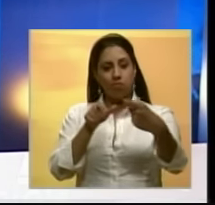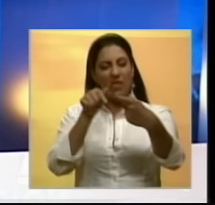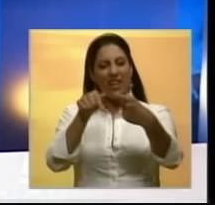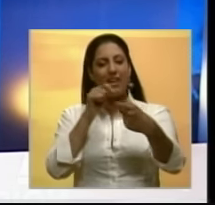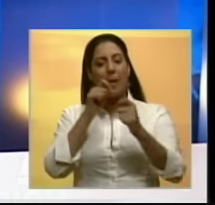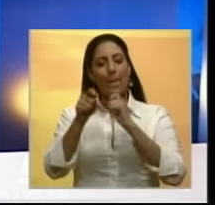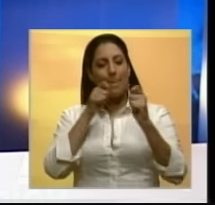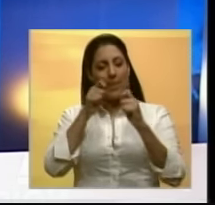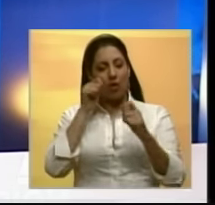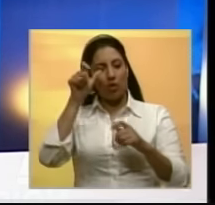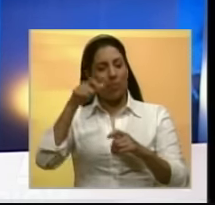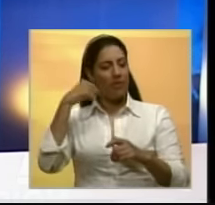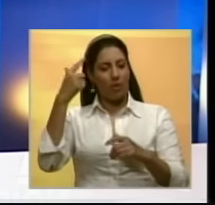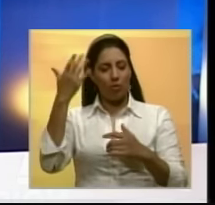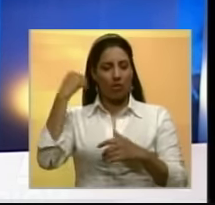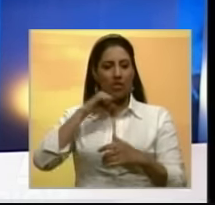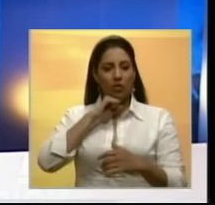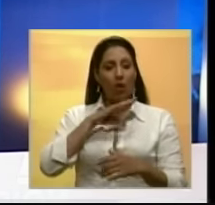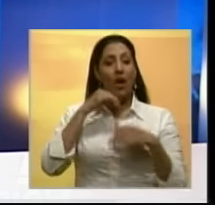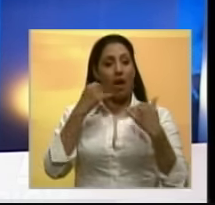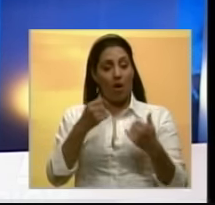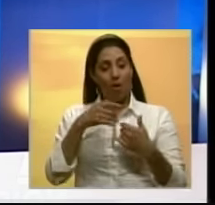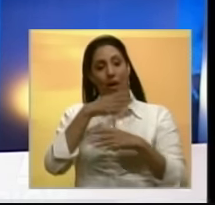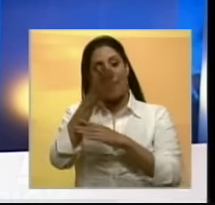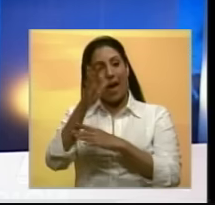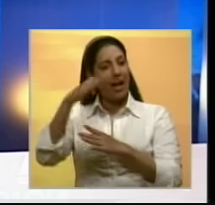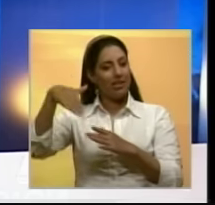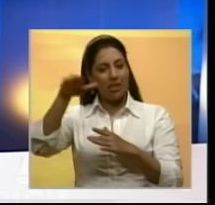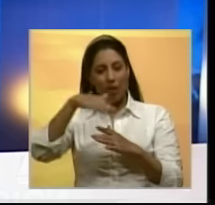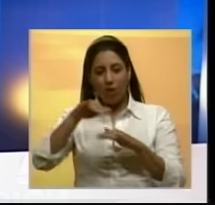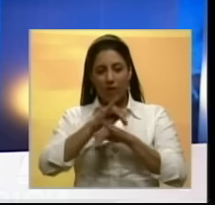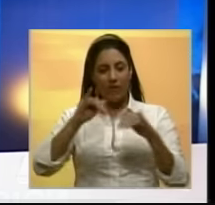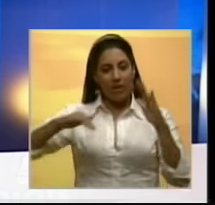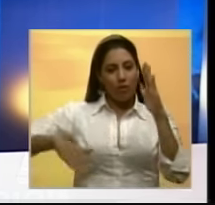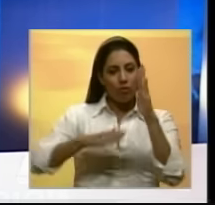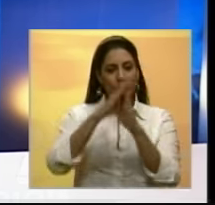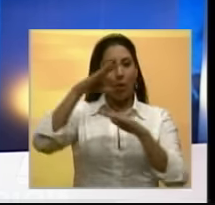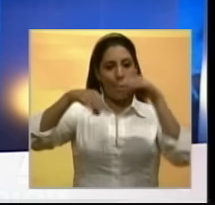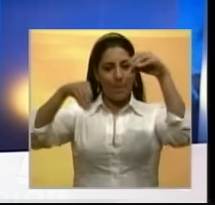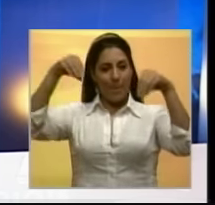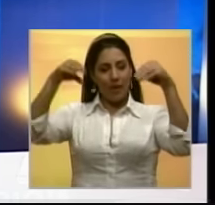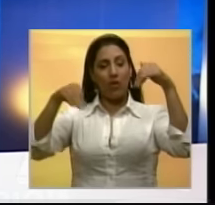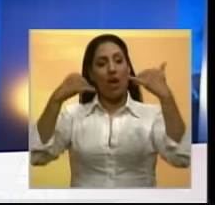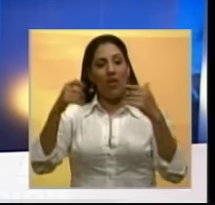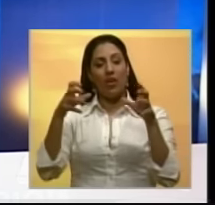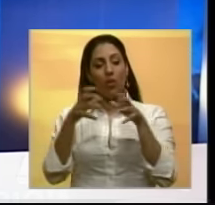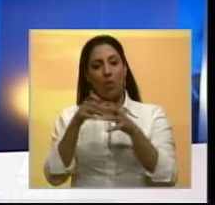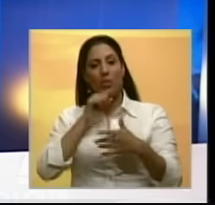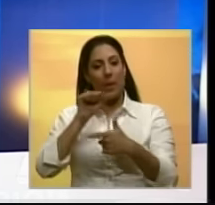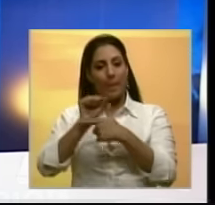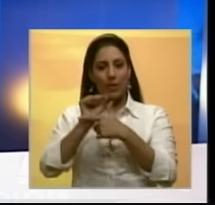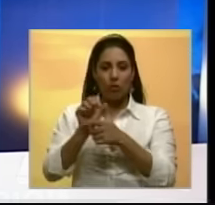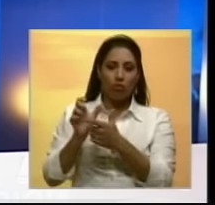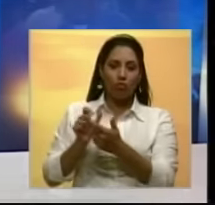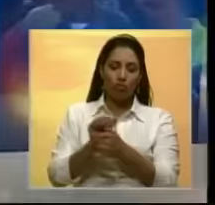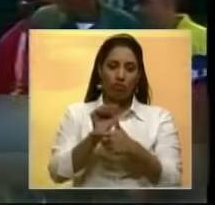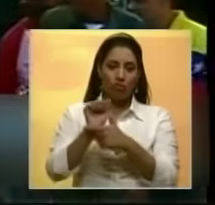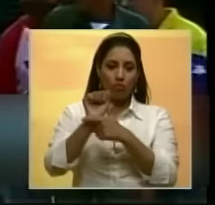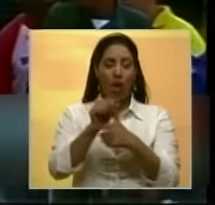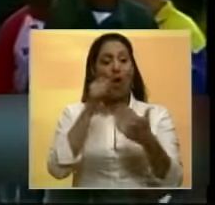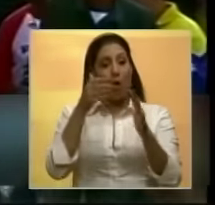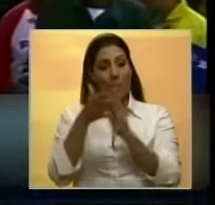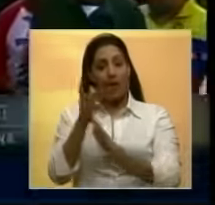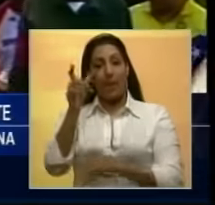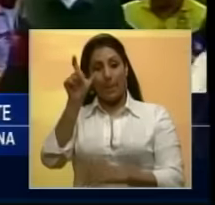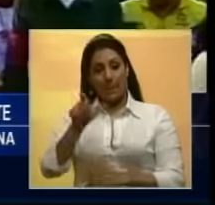del periodista Fabricio Ojeda hasta el Panteón Nacional, movilización que es encabezada por dirigentes del Partido Socialista Unido de Venezuela. El homenaje a